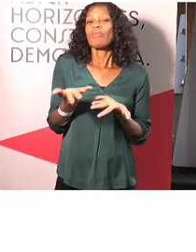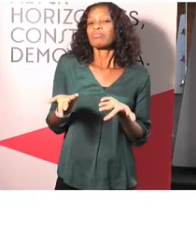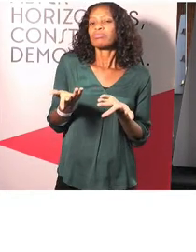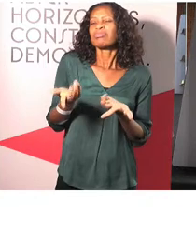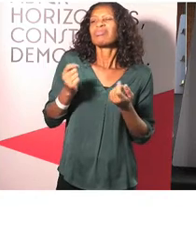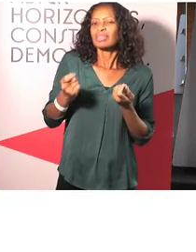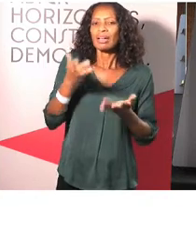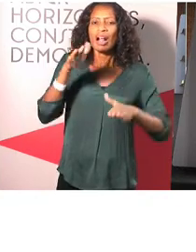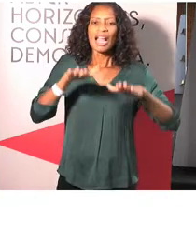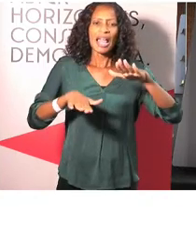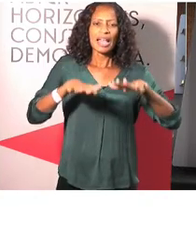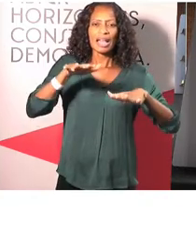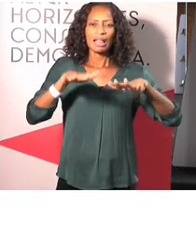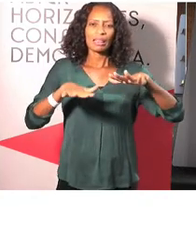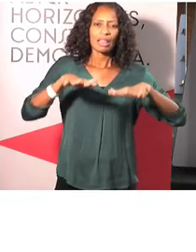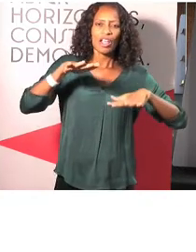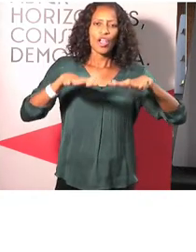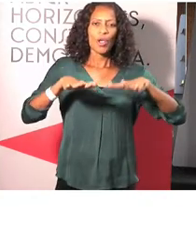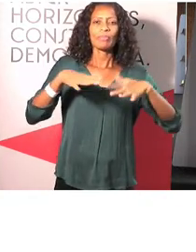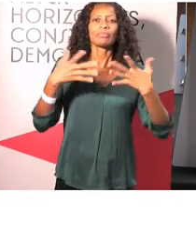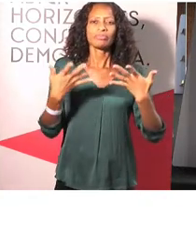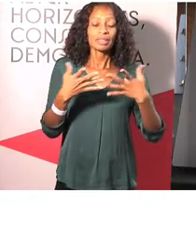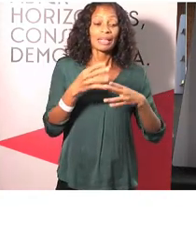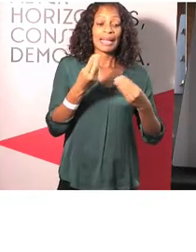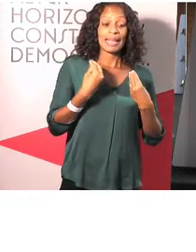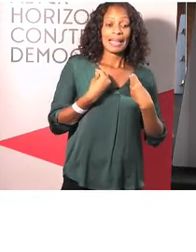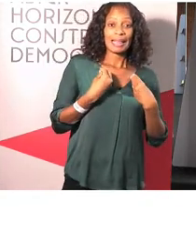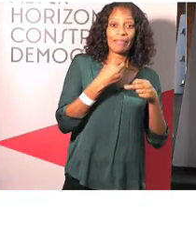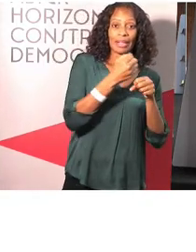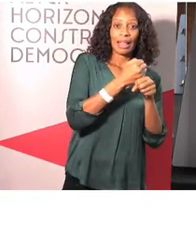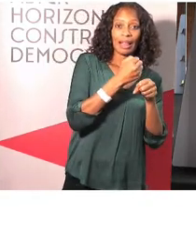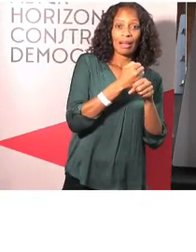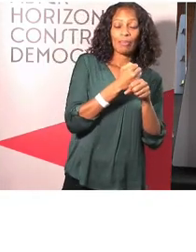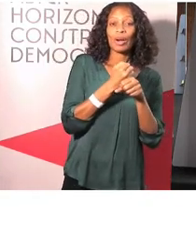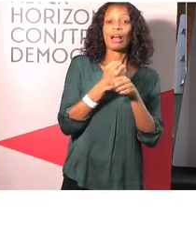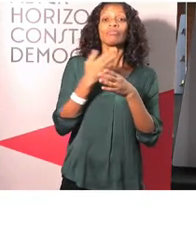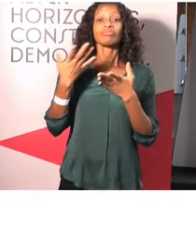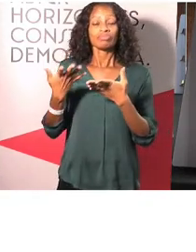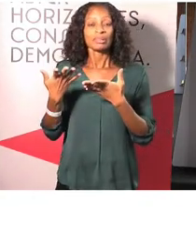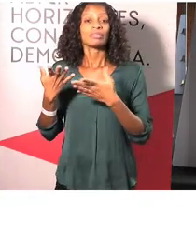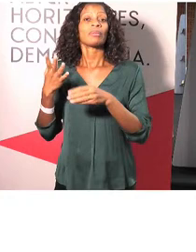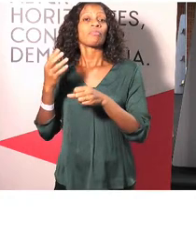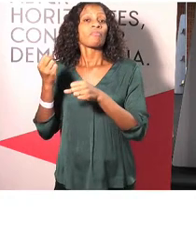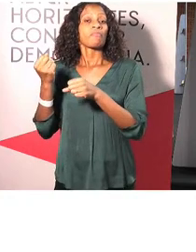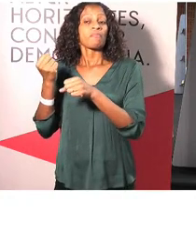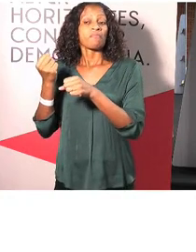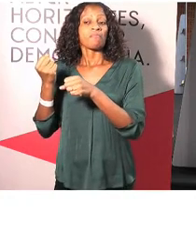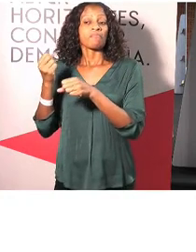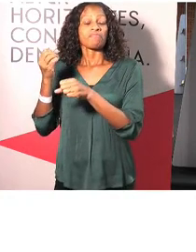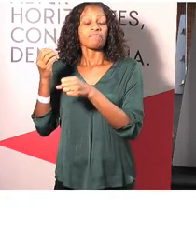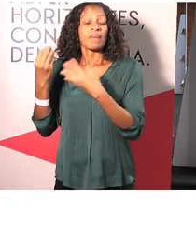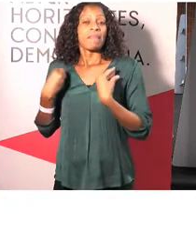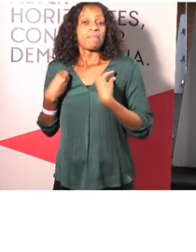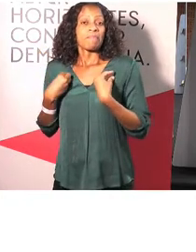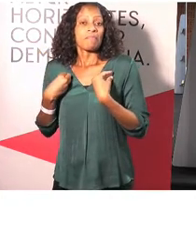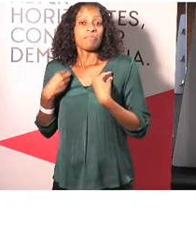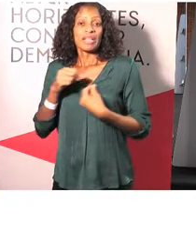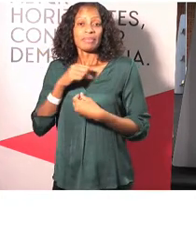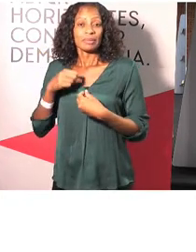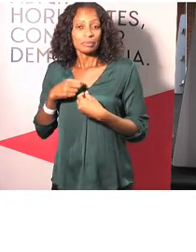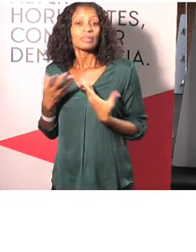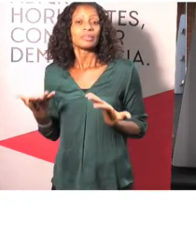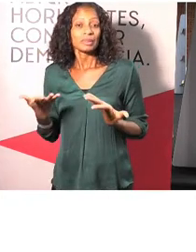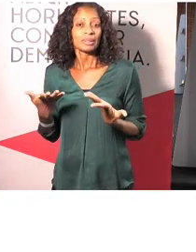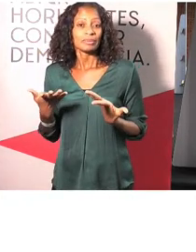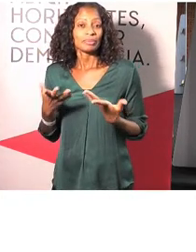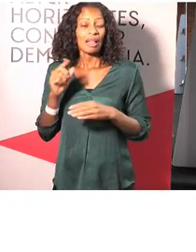el equilibrio entre la vida profesional y la privada, entre la reproducción, el sistema productivo y el sistema reproductivo. Claramente el capitalismo de plataforma no